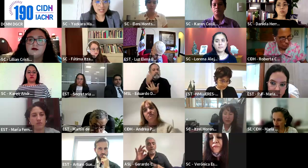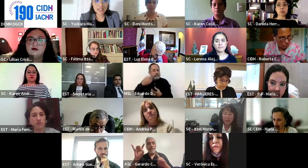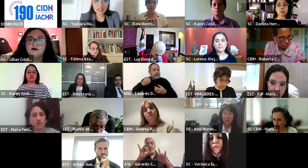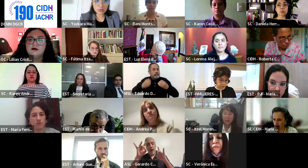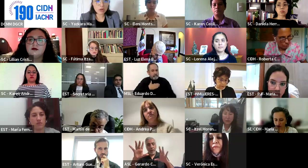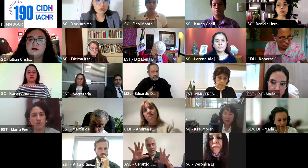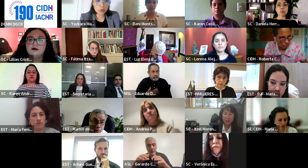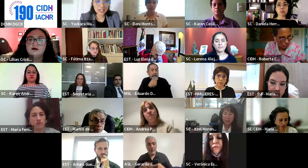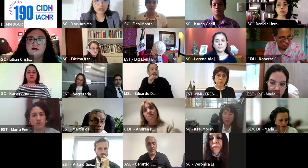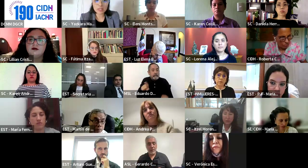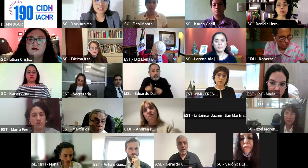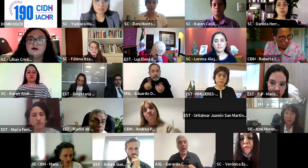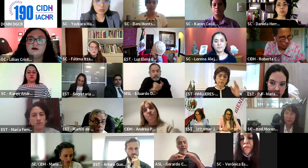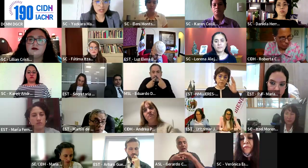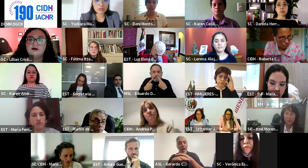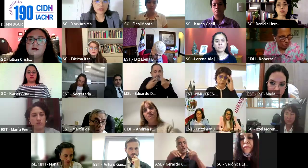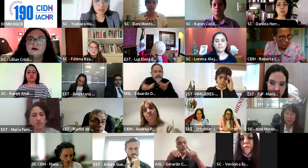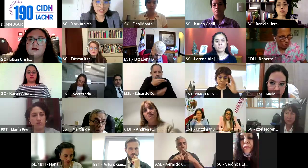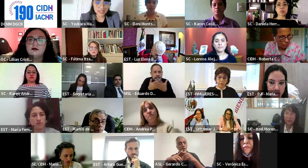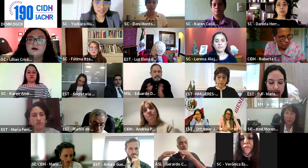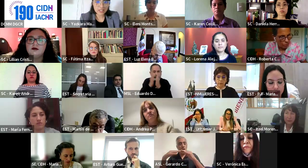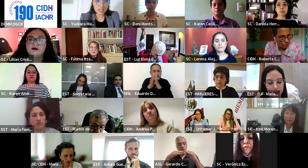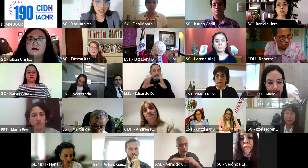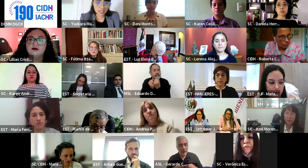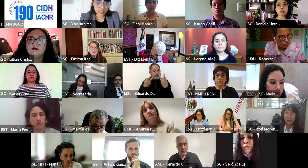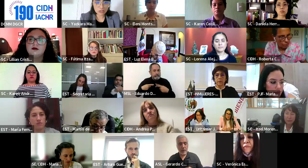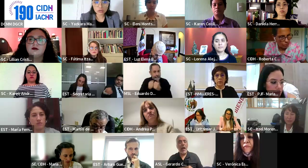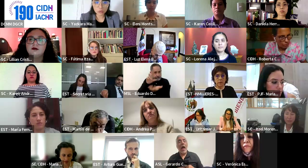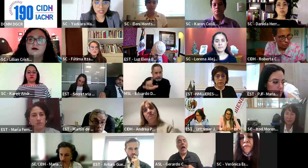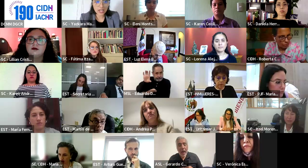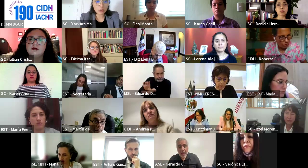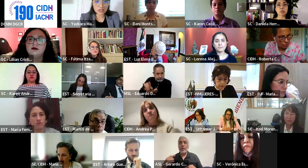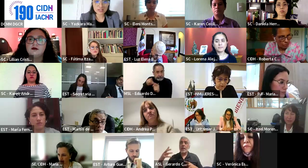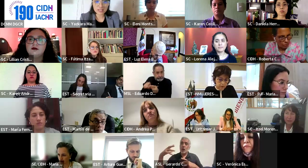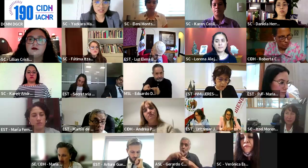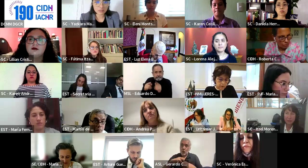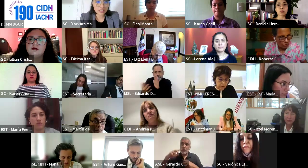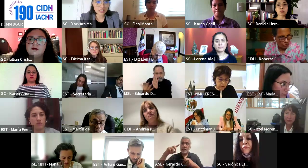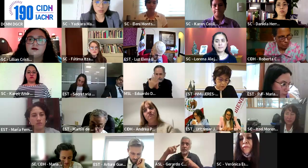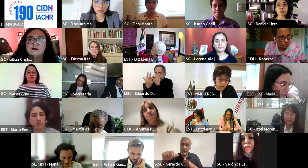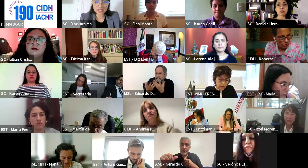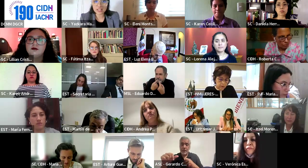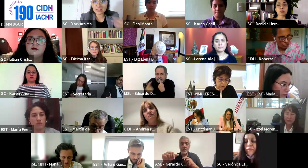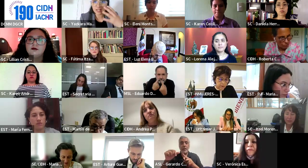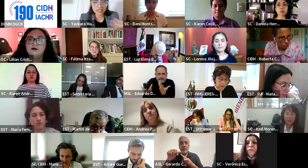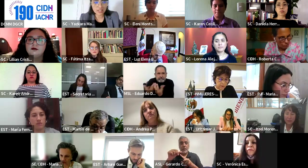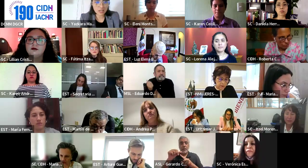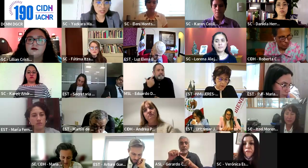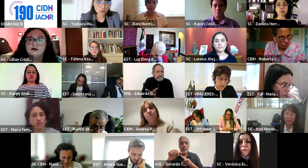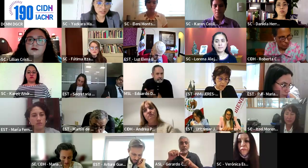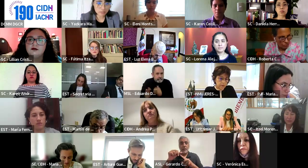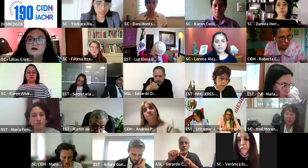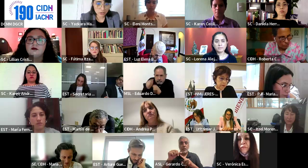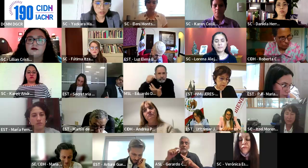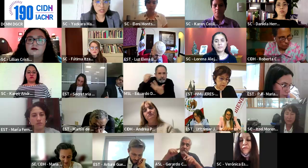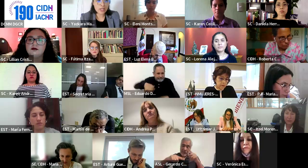También que se realice una consulta en donde participen mujeres con discapacidad y que esta consulta aborde distintas temáticas y problemáticas de las que ya se han